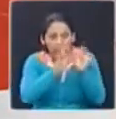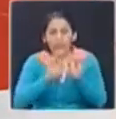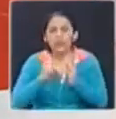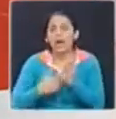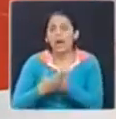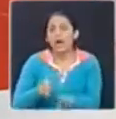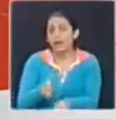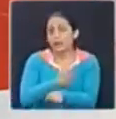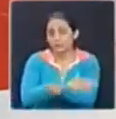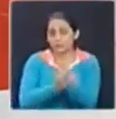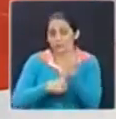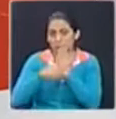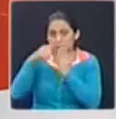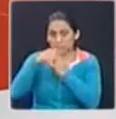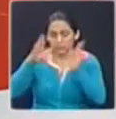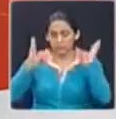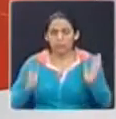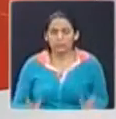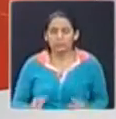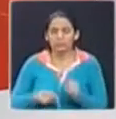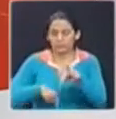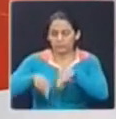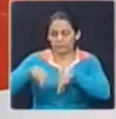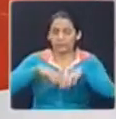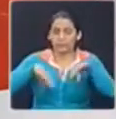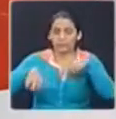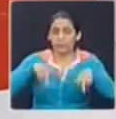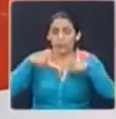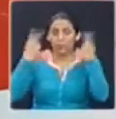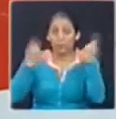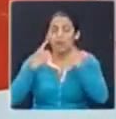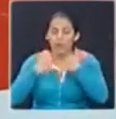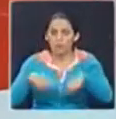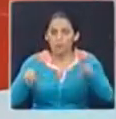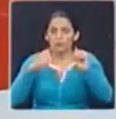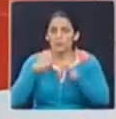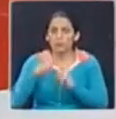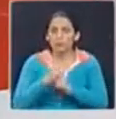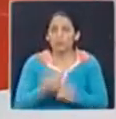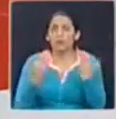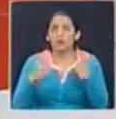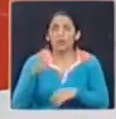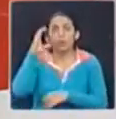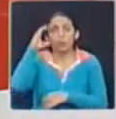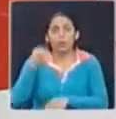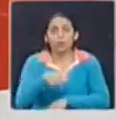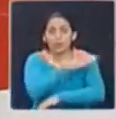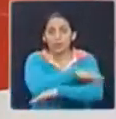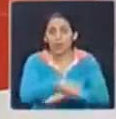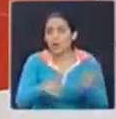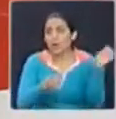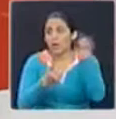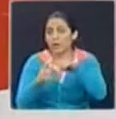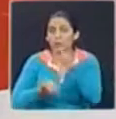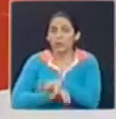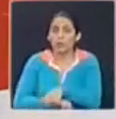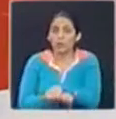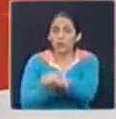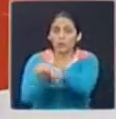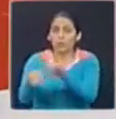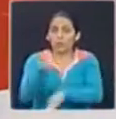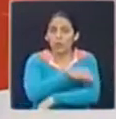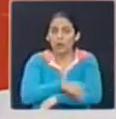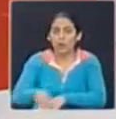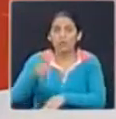Paul Granda. Por otro lado, el funcionario se refirió a la carretera de 4 carriles que conectará a Cuenca con Gualaceo y a los estudios que se realizan